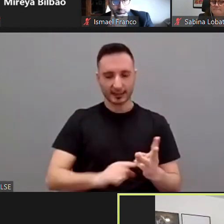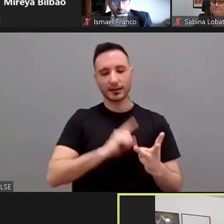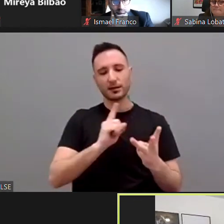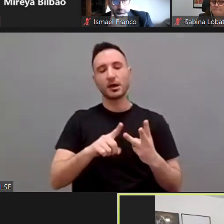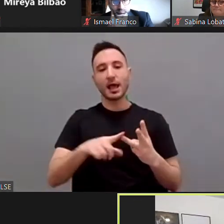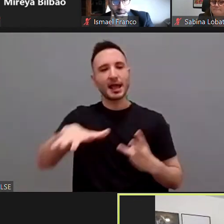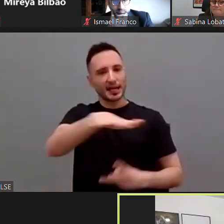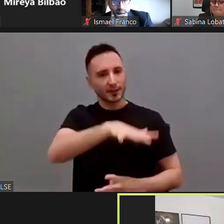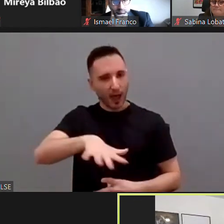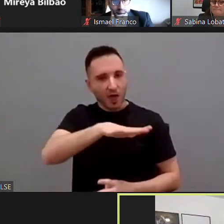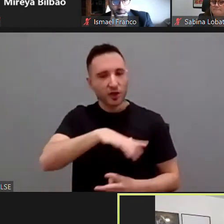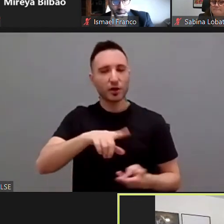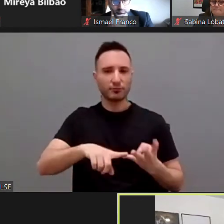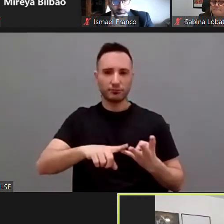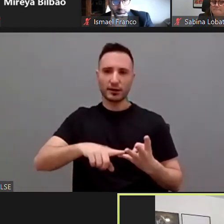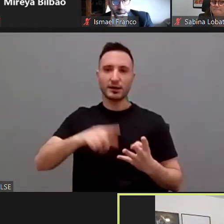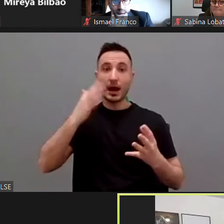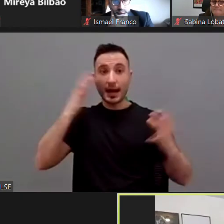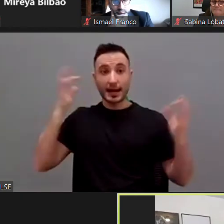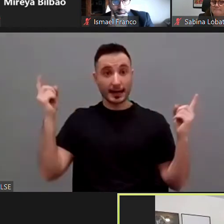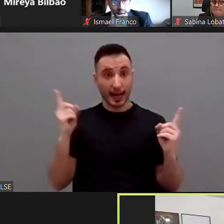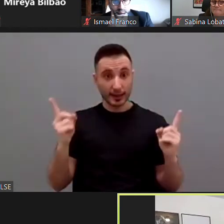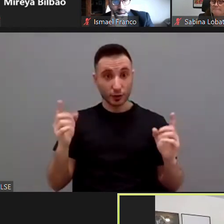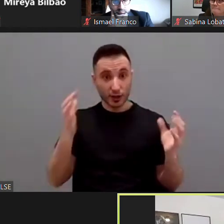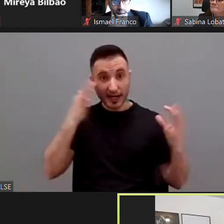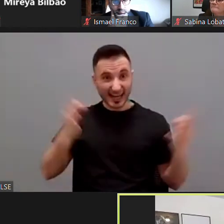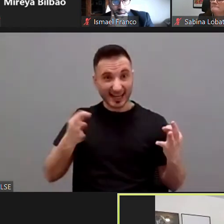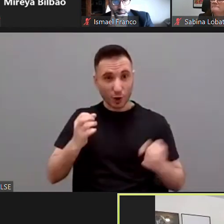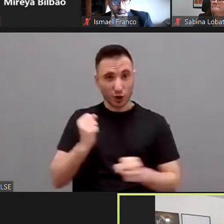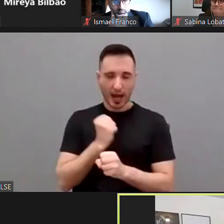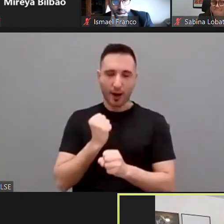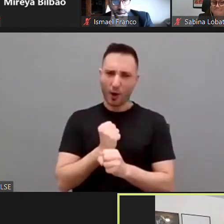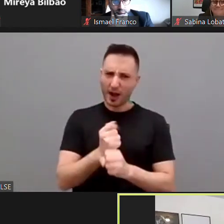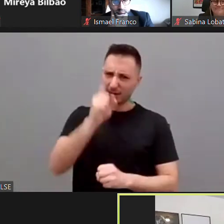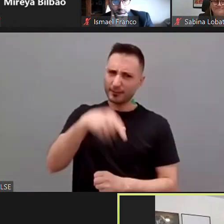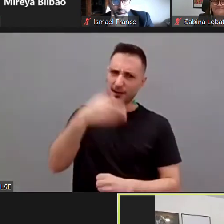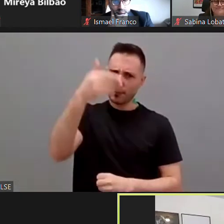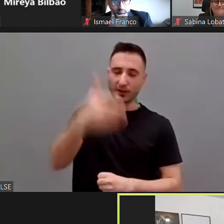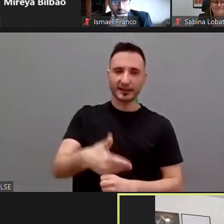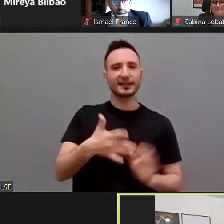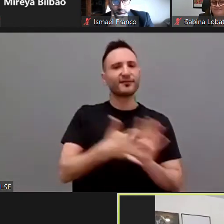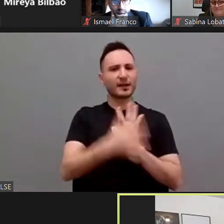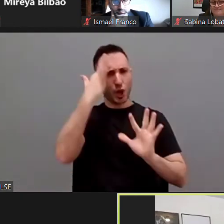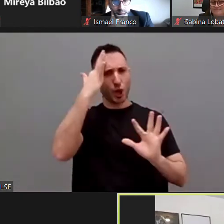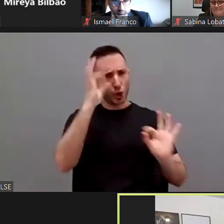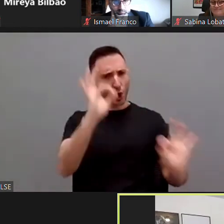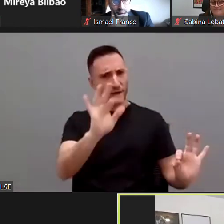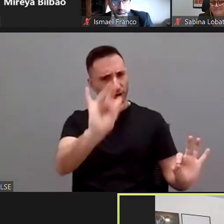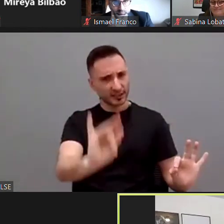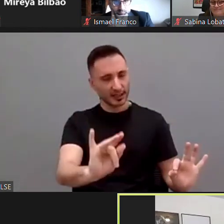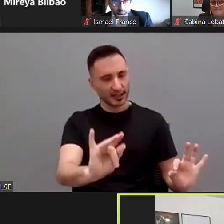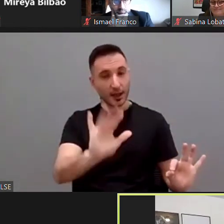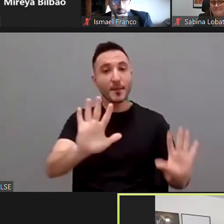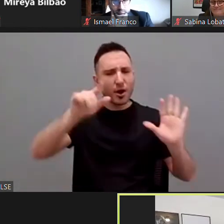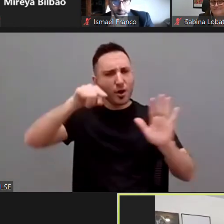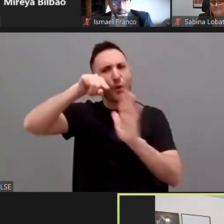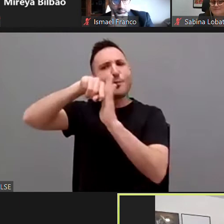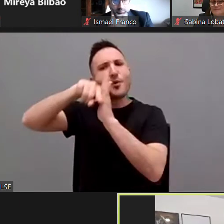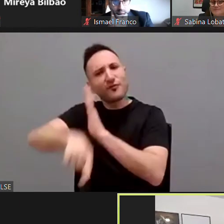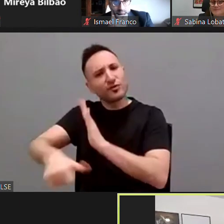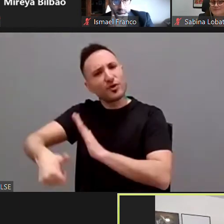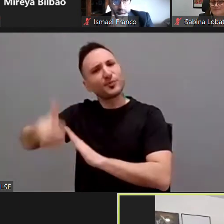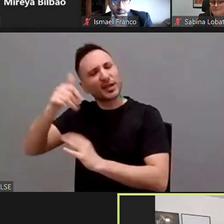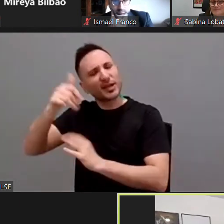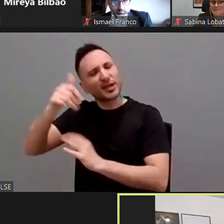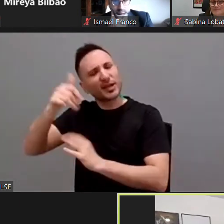espacio, realmente los riesgos laborales. Eso yo lo doy como sentido común. Pero es que vamos más allá. Es que hay una realidad social que no se